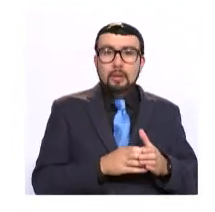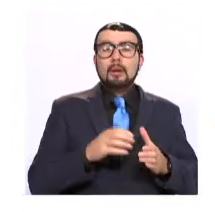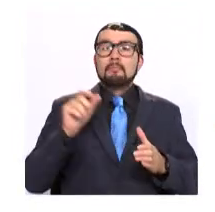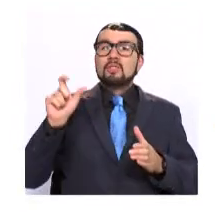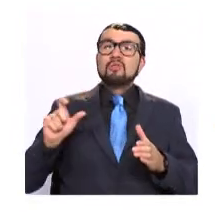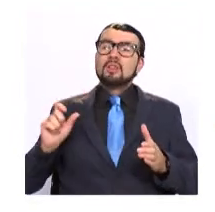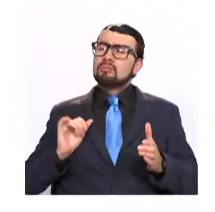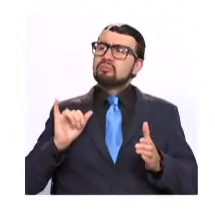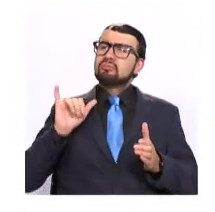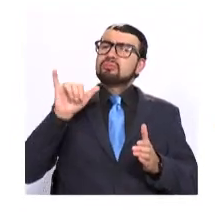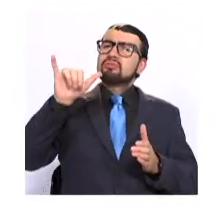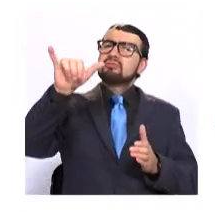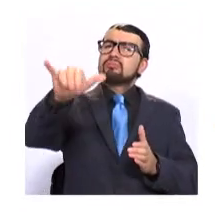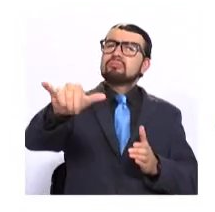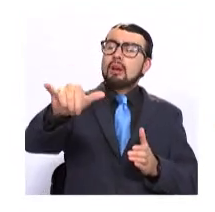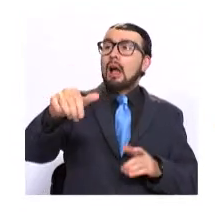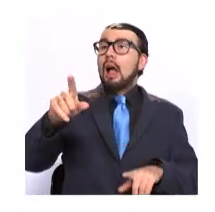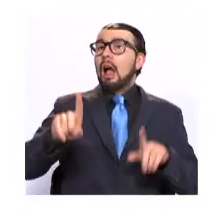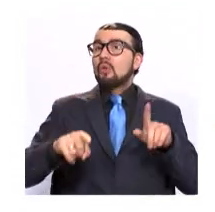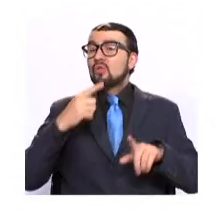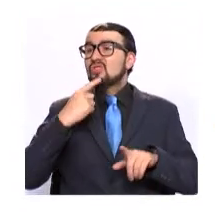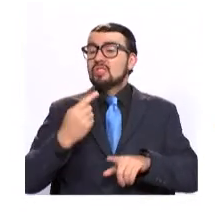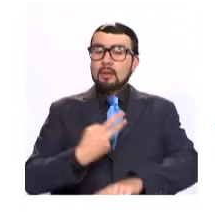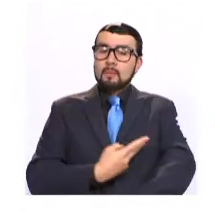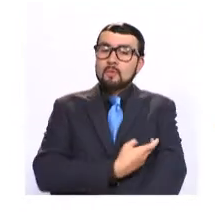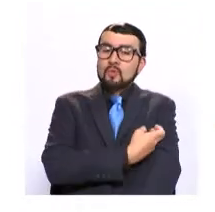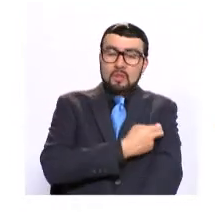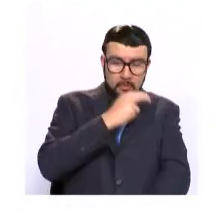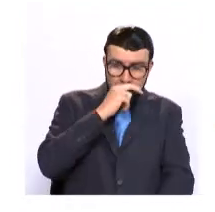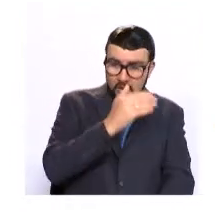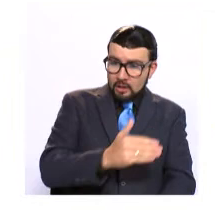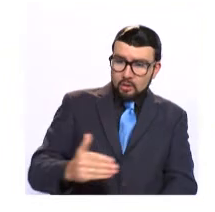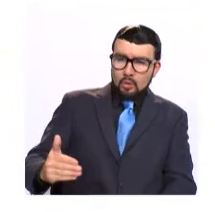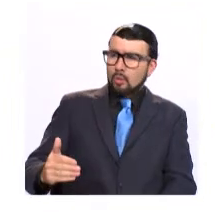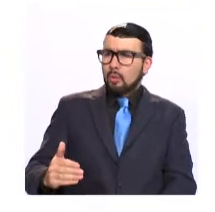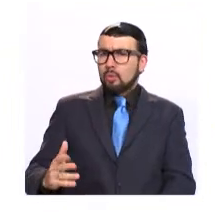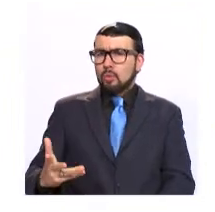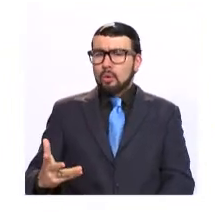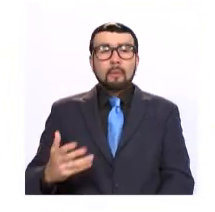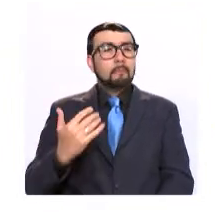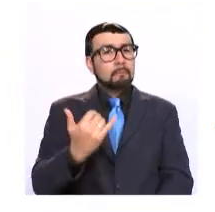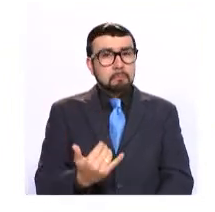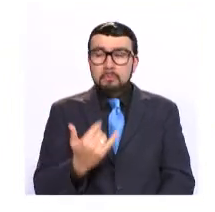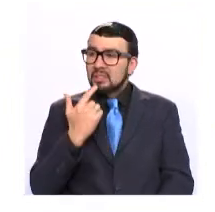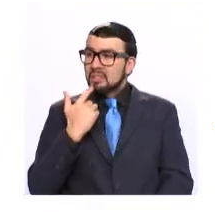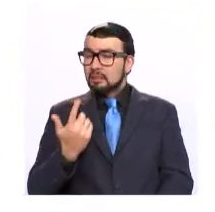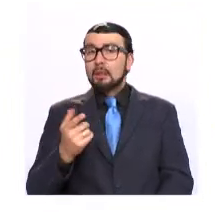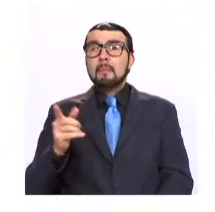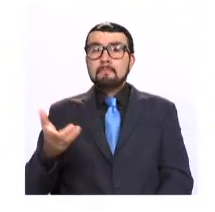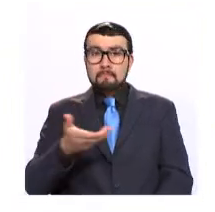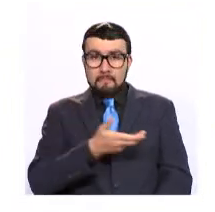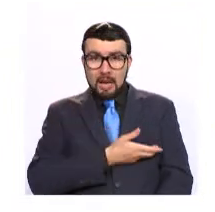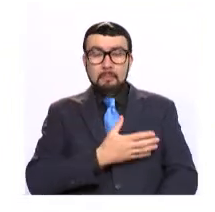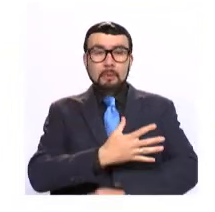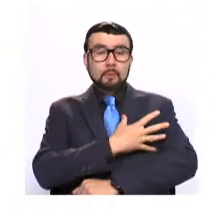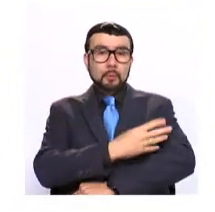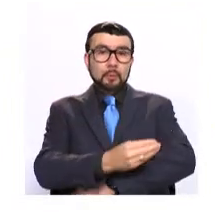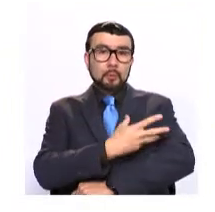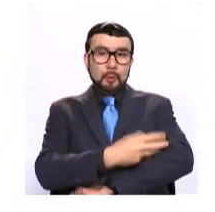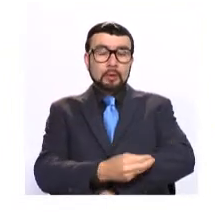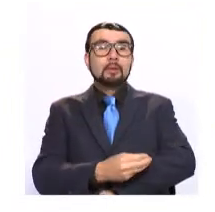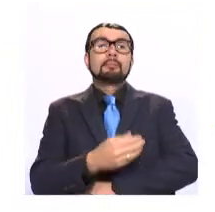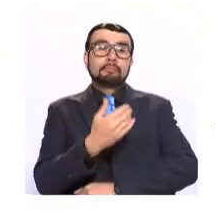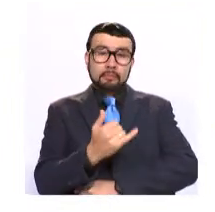viajeros. Nosotros decimos vacunación para los niños, no. Lo tenemos allí, nos están contando, las madres gestantes requieren unas